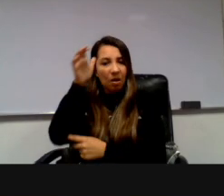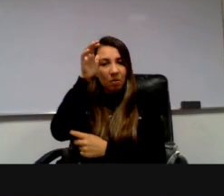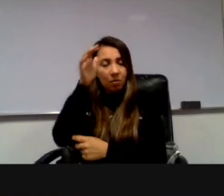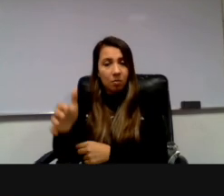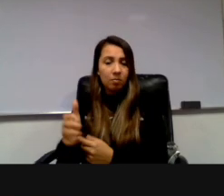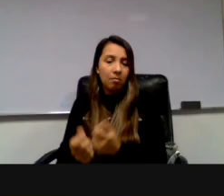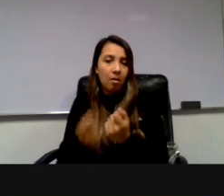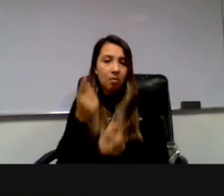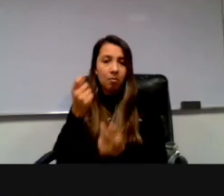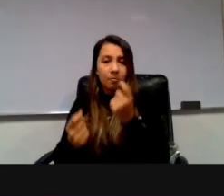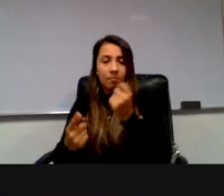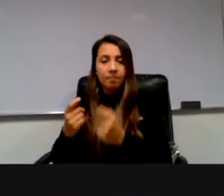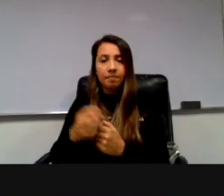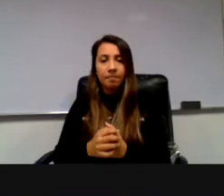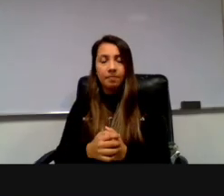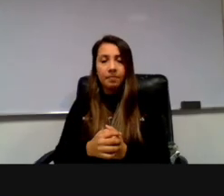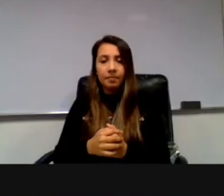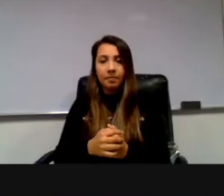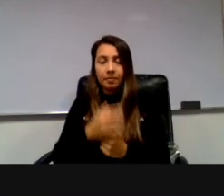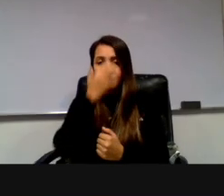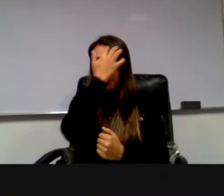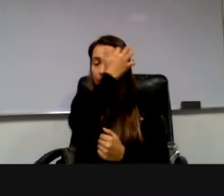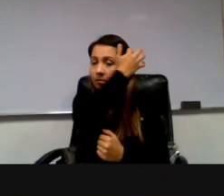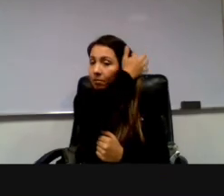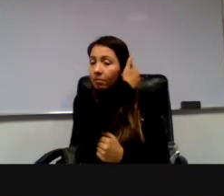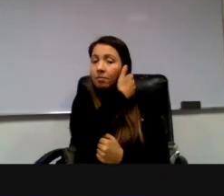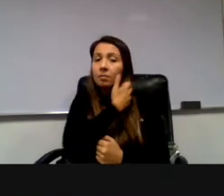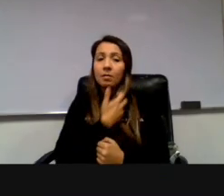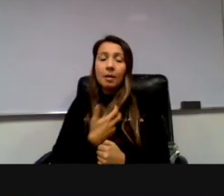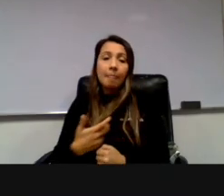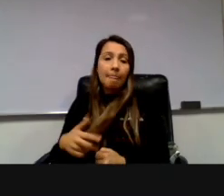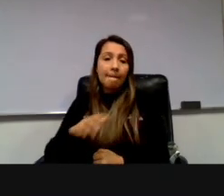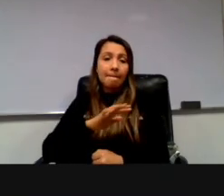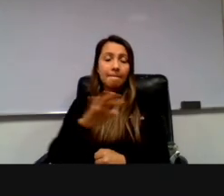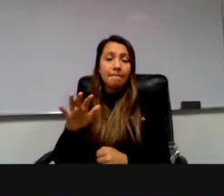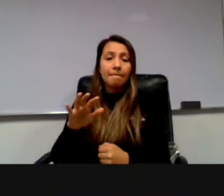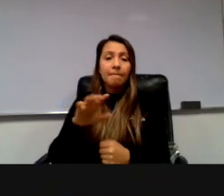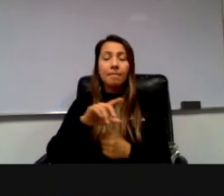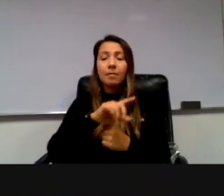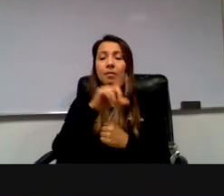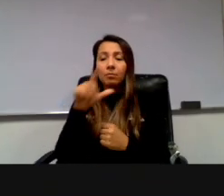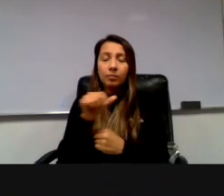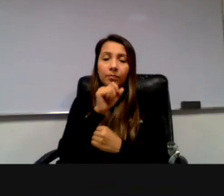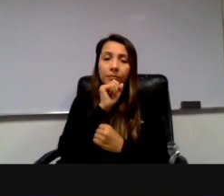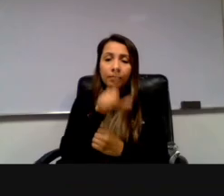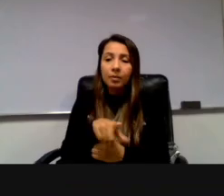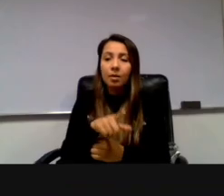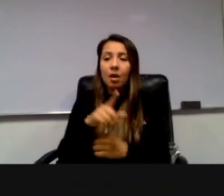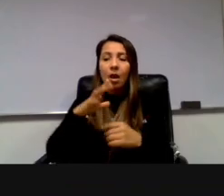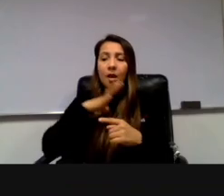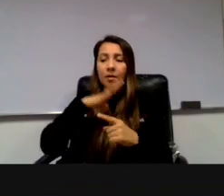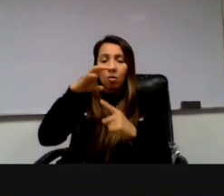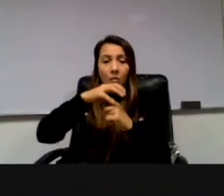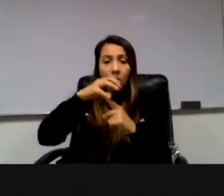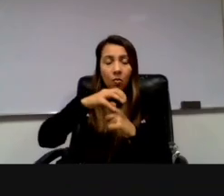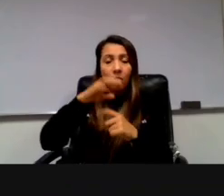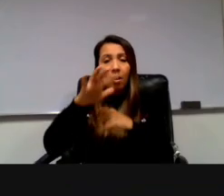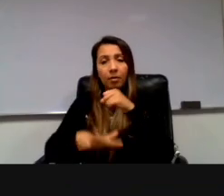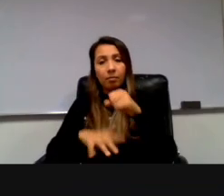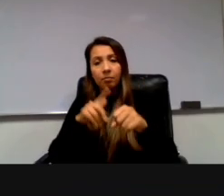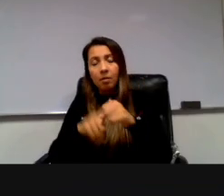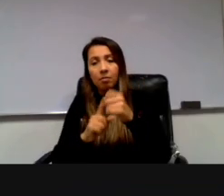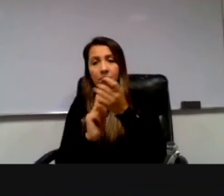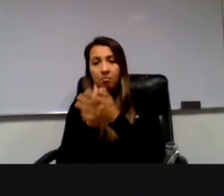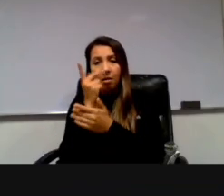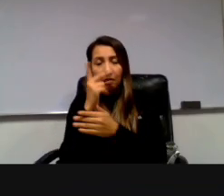algunos de ellos. Y luego, en los eucariontes tenemos por ahí a los hongos, animales y plantas, muy cerca unos